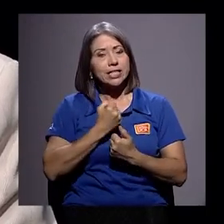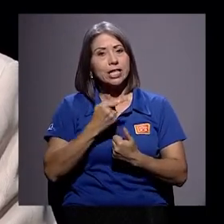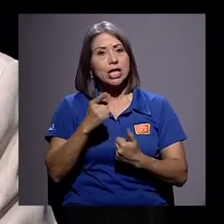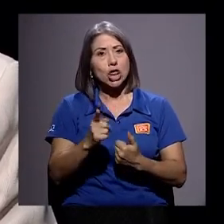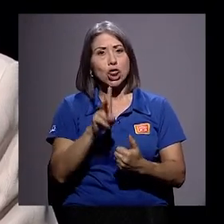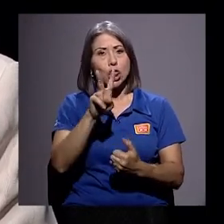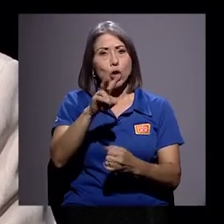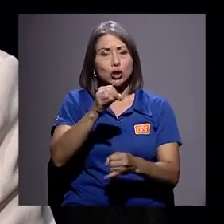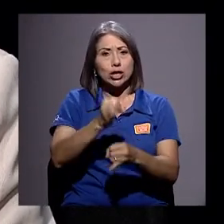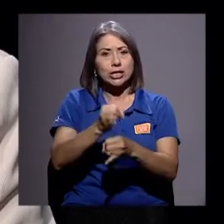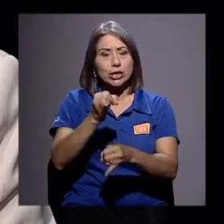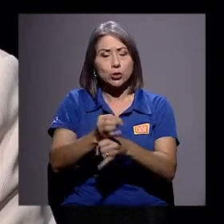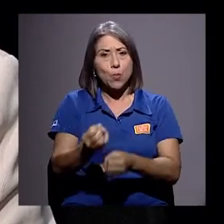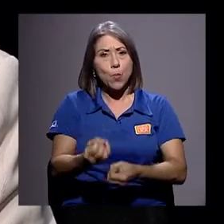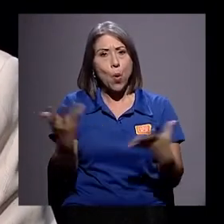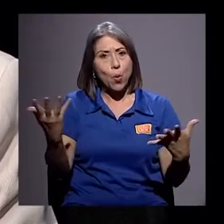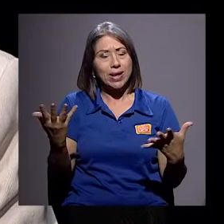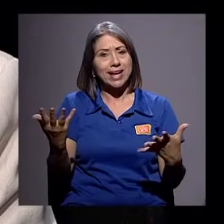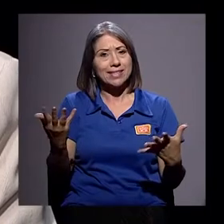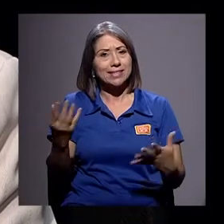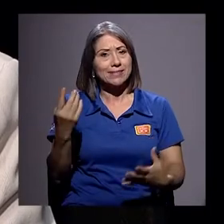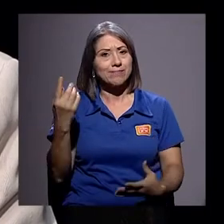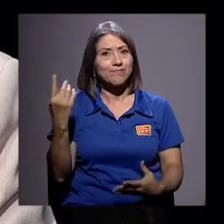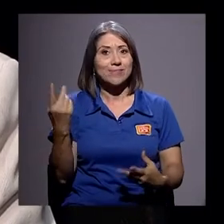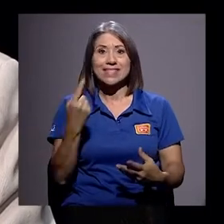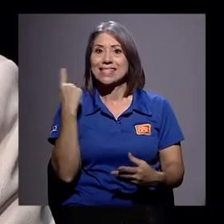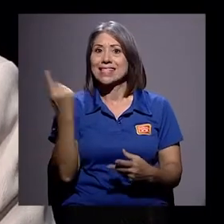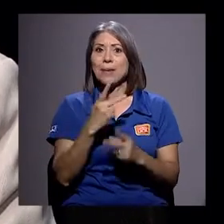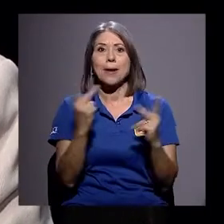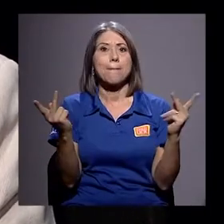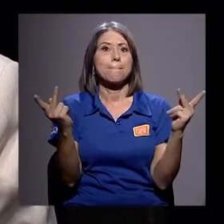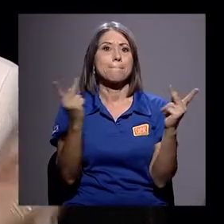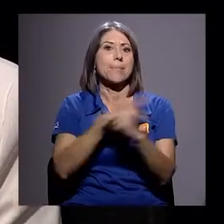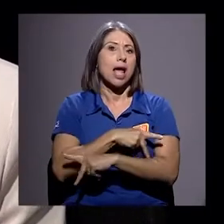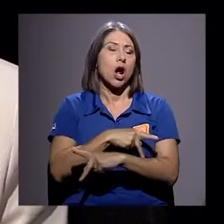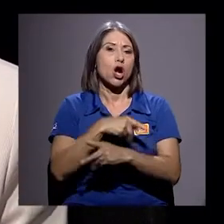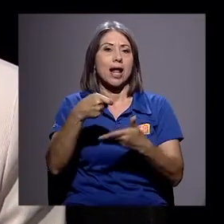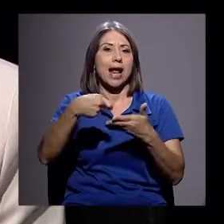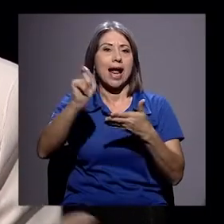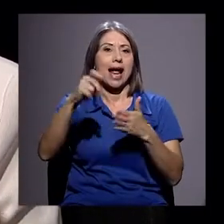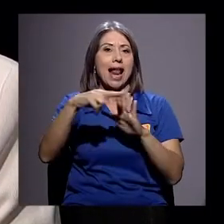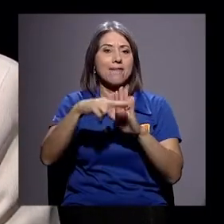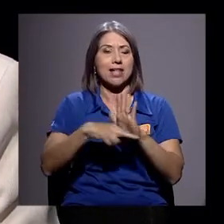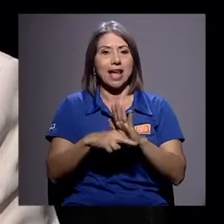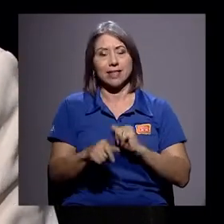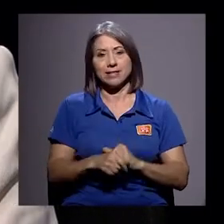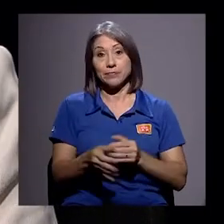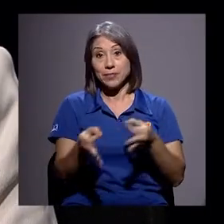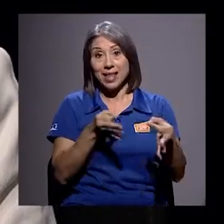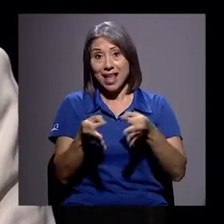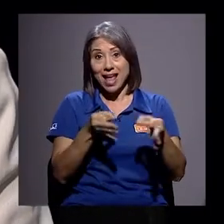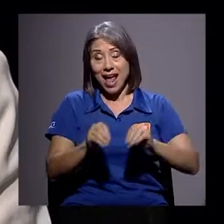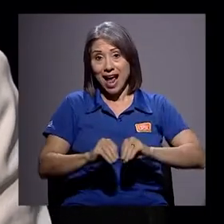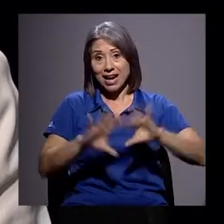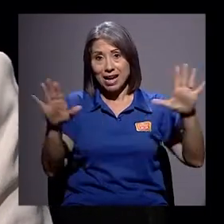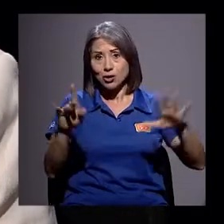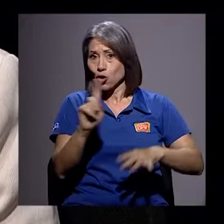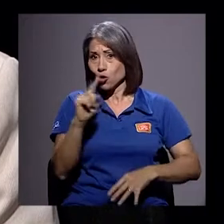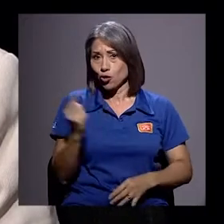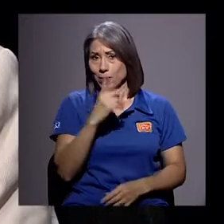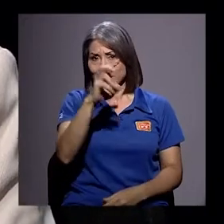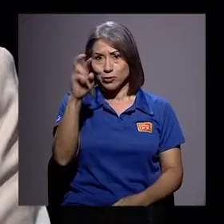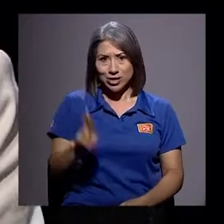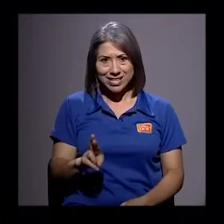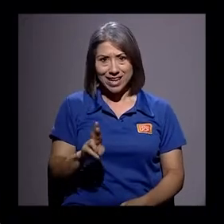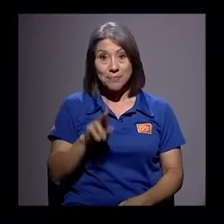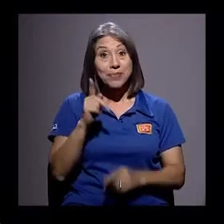públicas siempre peor calificadas quiero hacer aquí la aclaración de que eso no ocurrió sólo en costa rica ese es un fenómeno